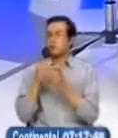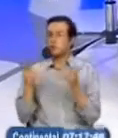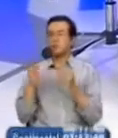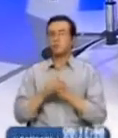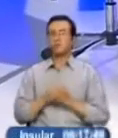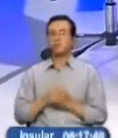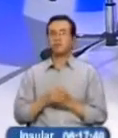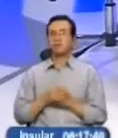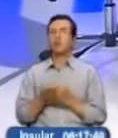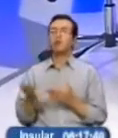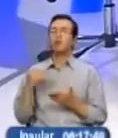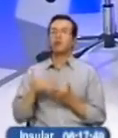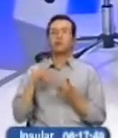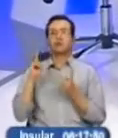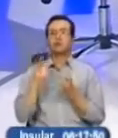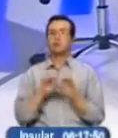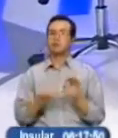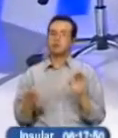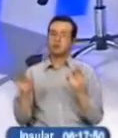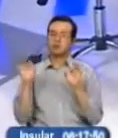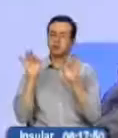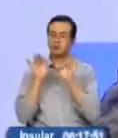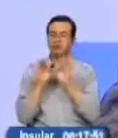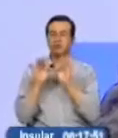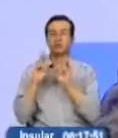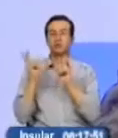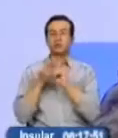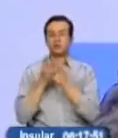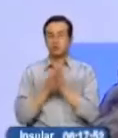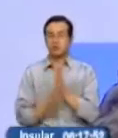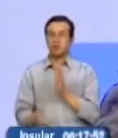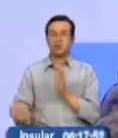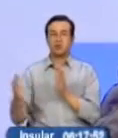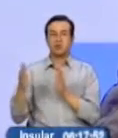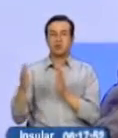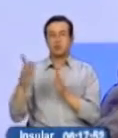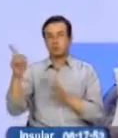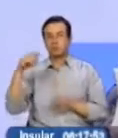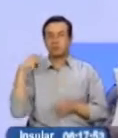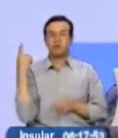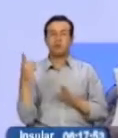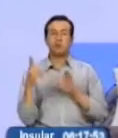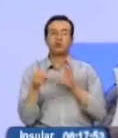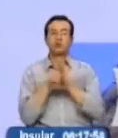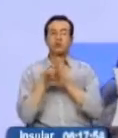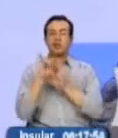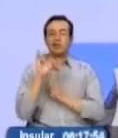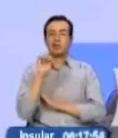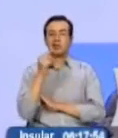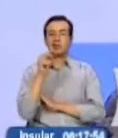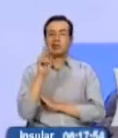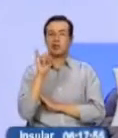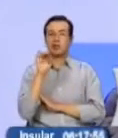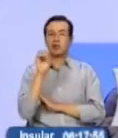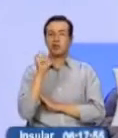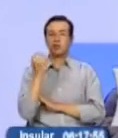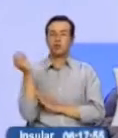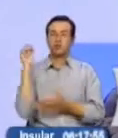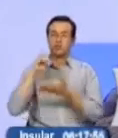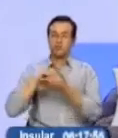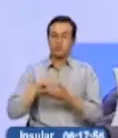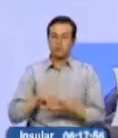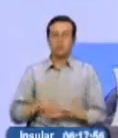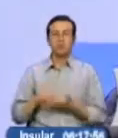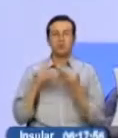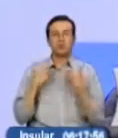es una vez más el tema fundamental de este segundo momento que tenemos que dar. Nosotros en el Código de Ingenios construimos lo